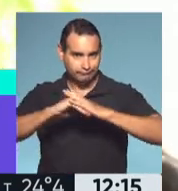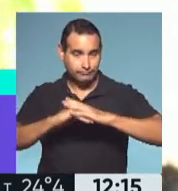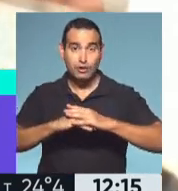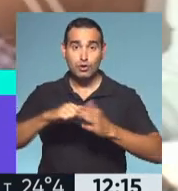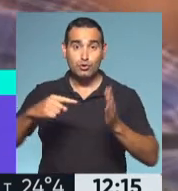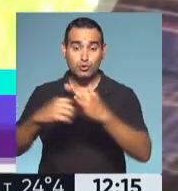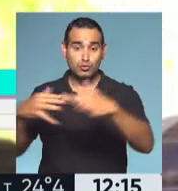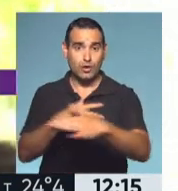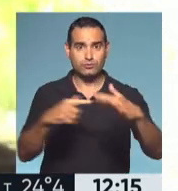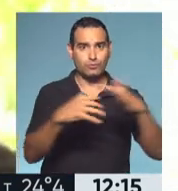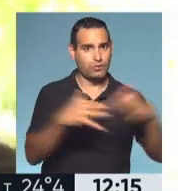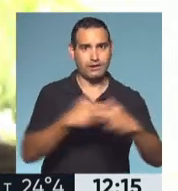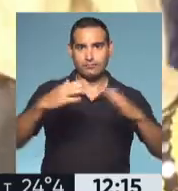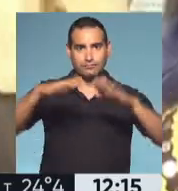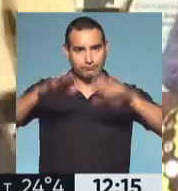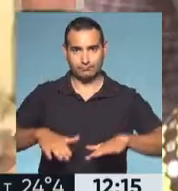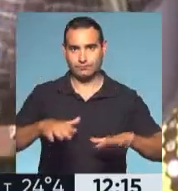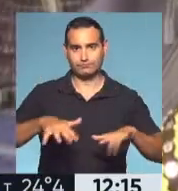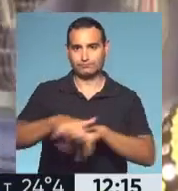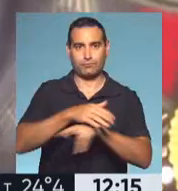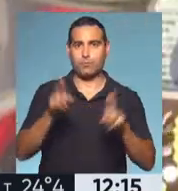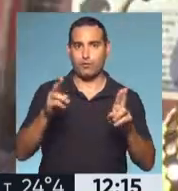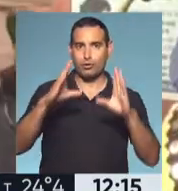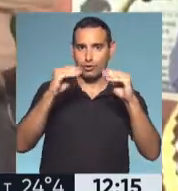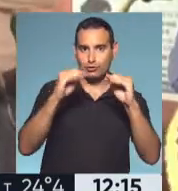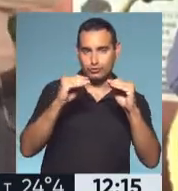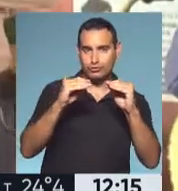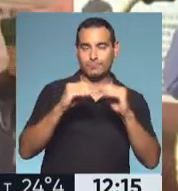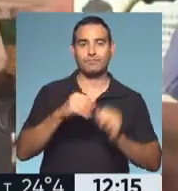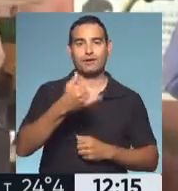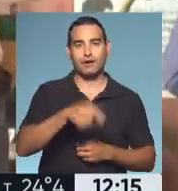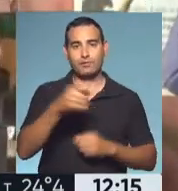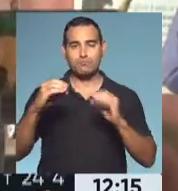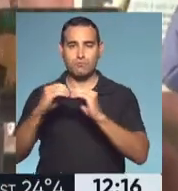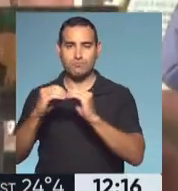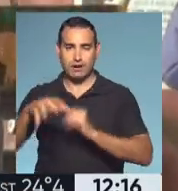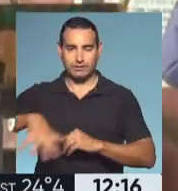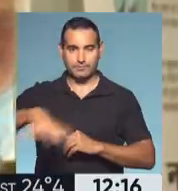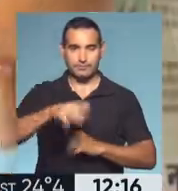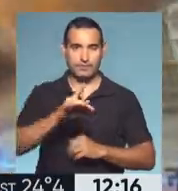ciudades se sumaron al toque de queda nocturno que comenzó en Nueva Delhi y Bombay.